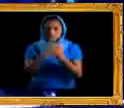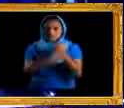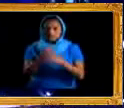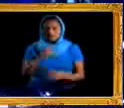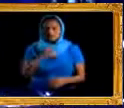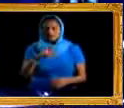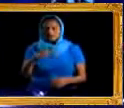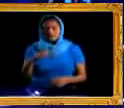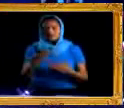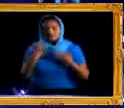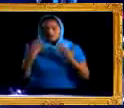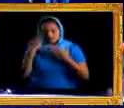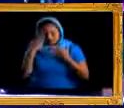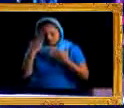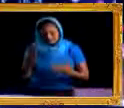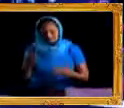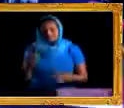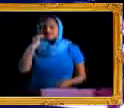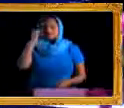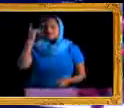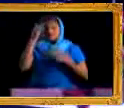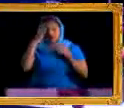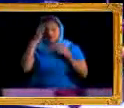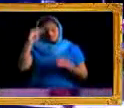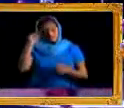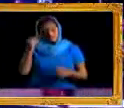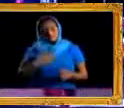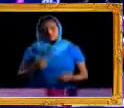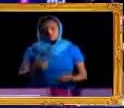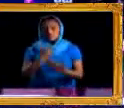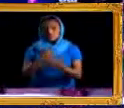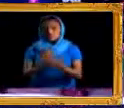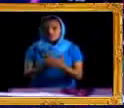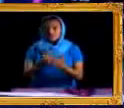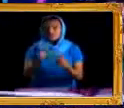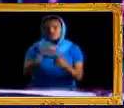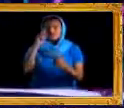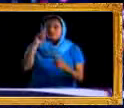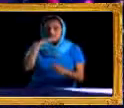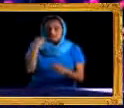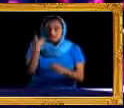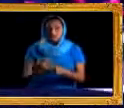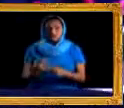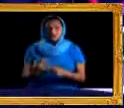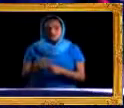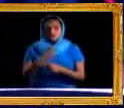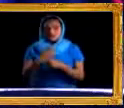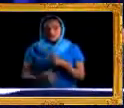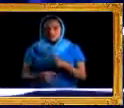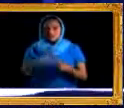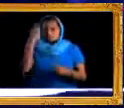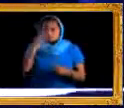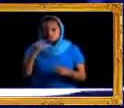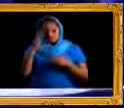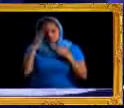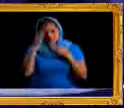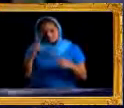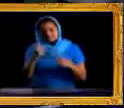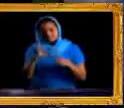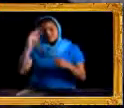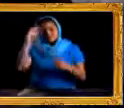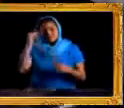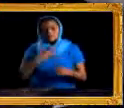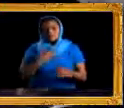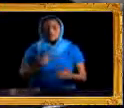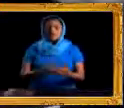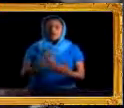agradecido esta mañana. Dígale, Señor, gracias porque me has comprado con tu sangre preciosa. Dígaselo, gracias porque me has comprado con tu